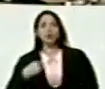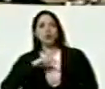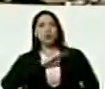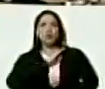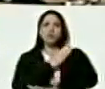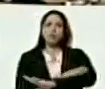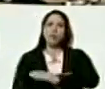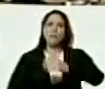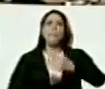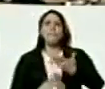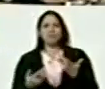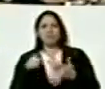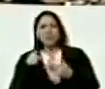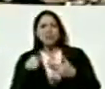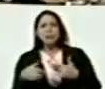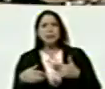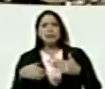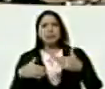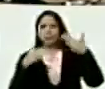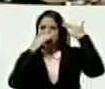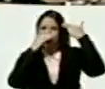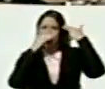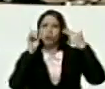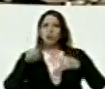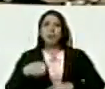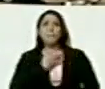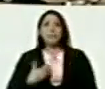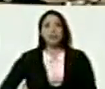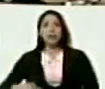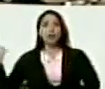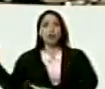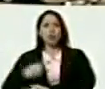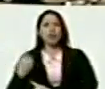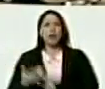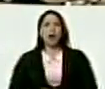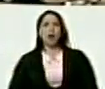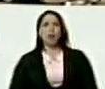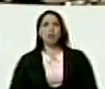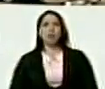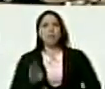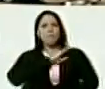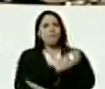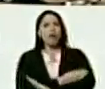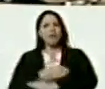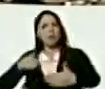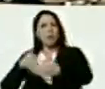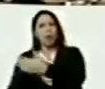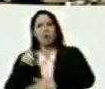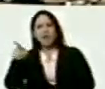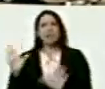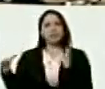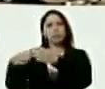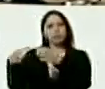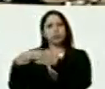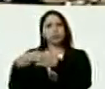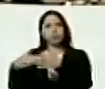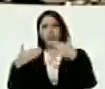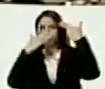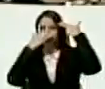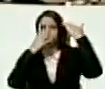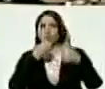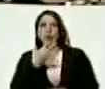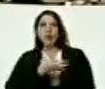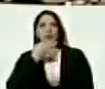bases de secuestro. Presidente, ordenado ser implacable contra este delito. Y seguiremos avanzando. Buenas